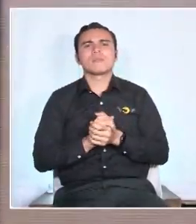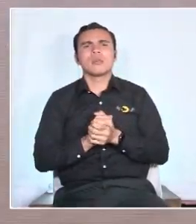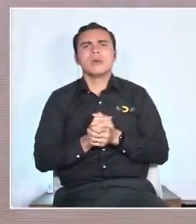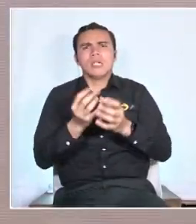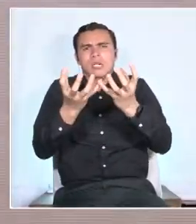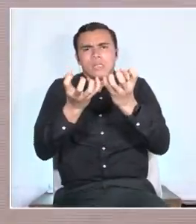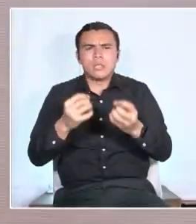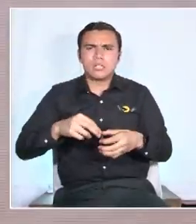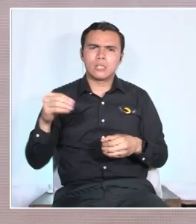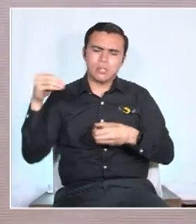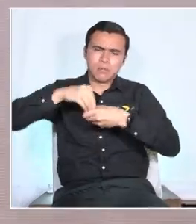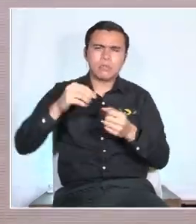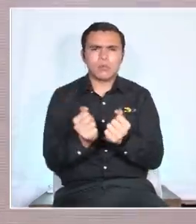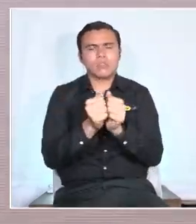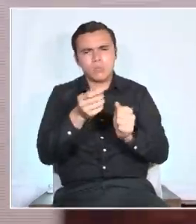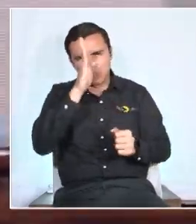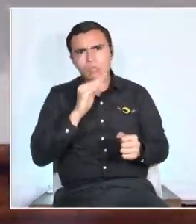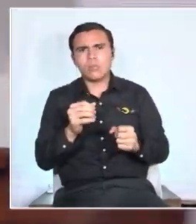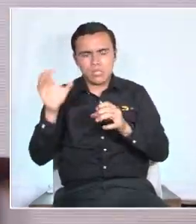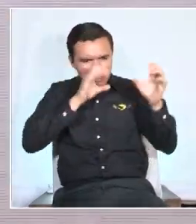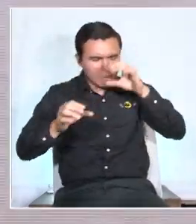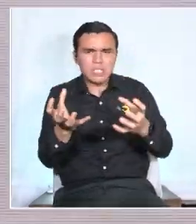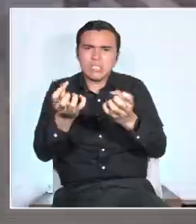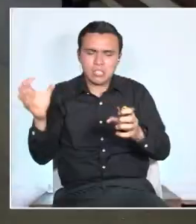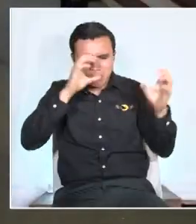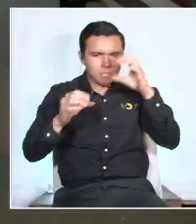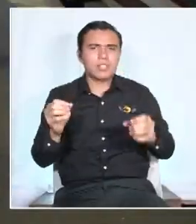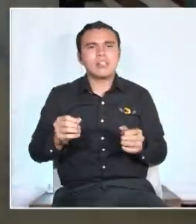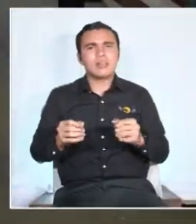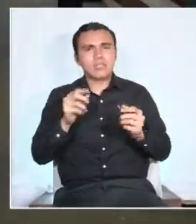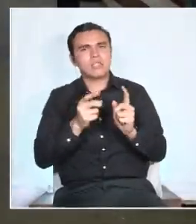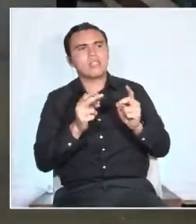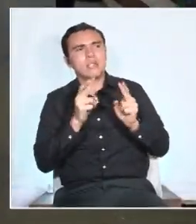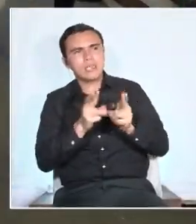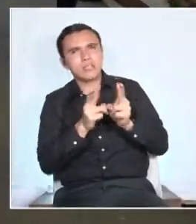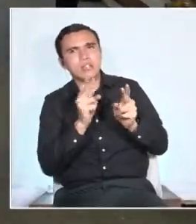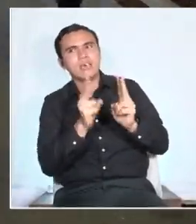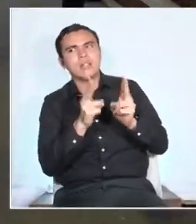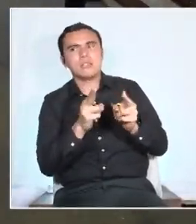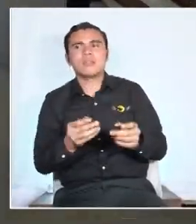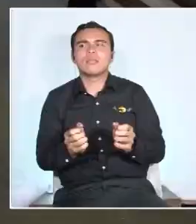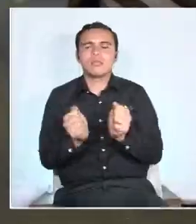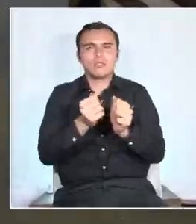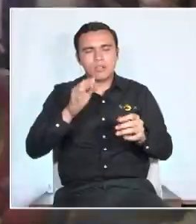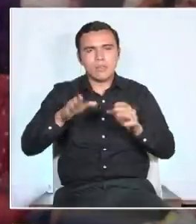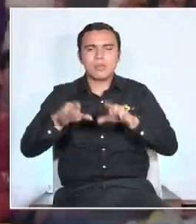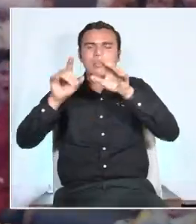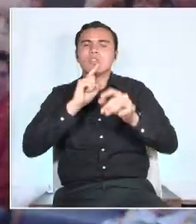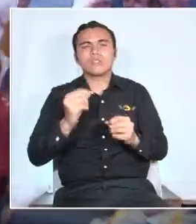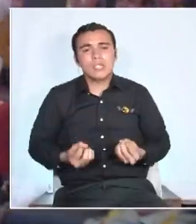Quiero meterme con Dios. Quiero buscar de Dios. Quiero correr con Dios. Quiero caminar con Dios. Quiero hacer milagros. Porque